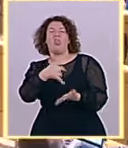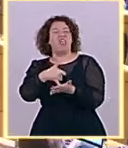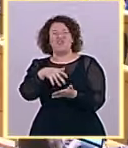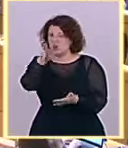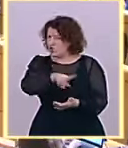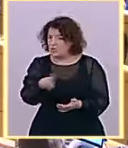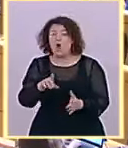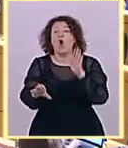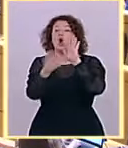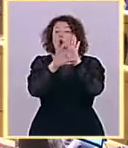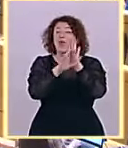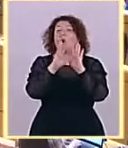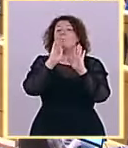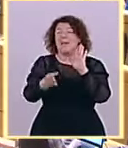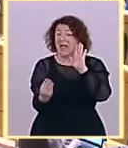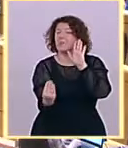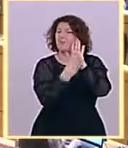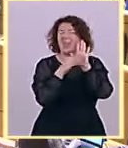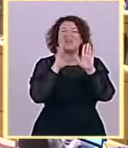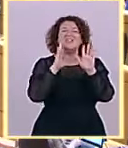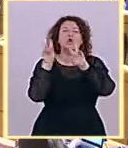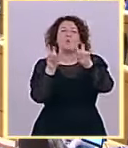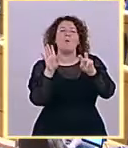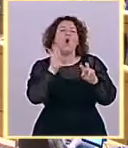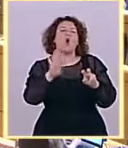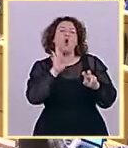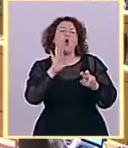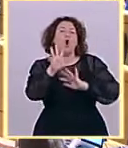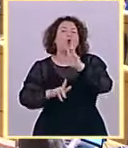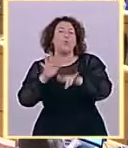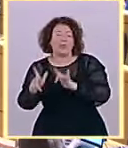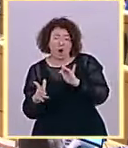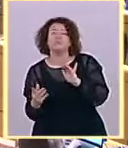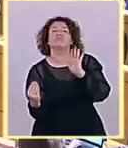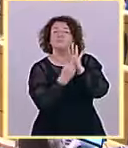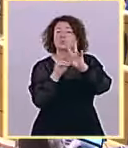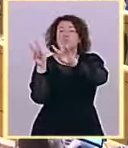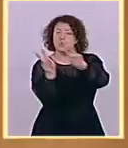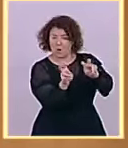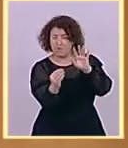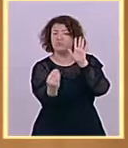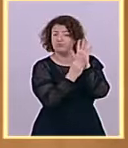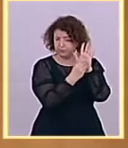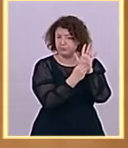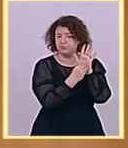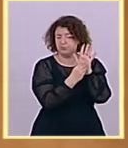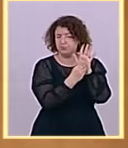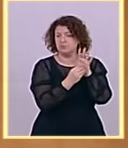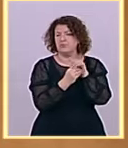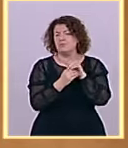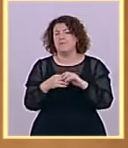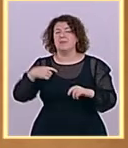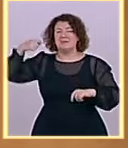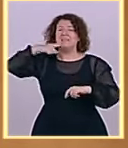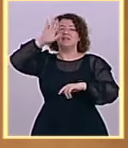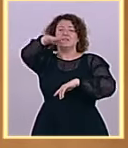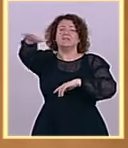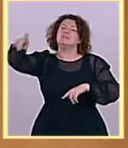el